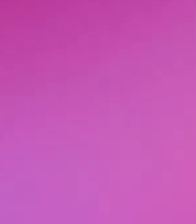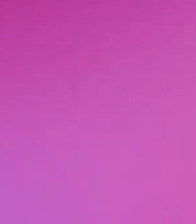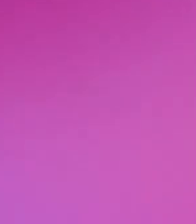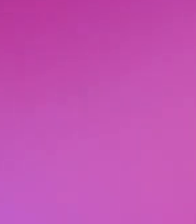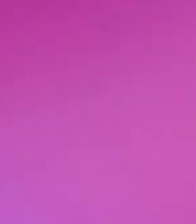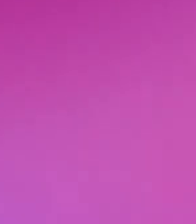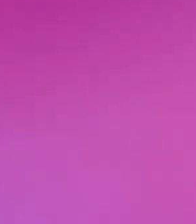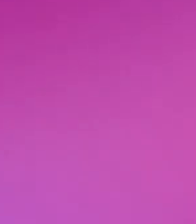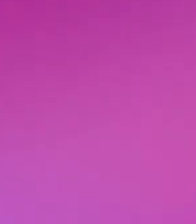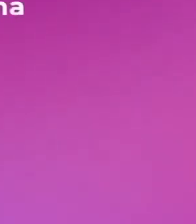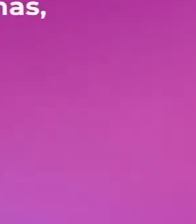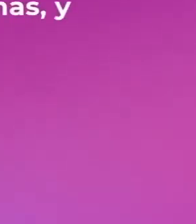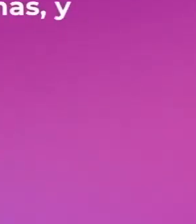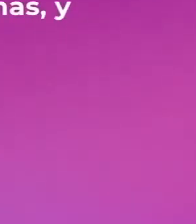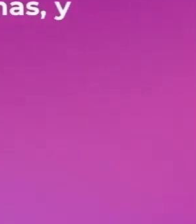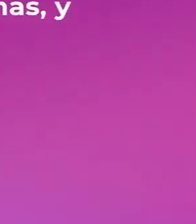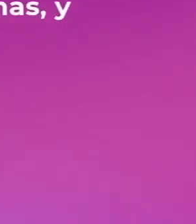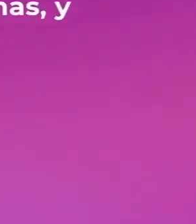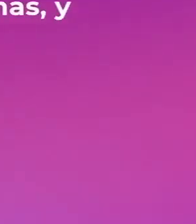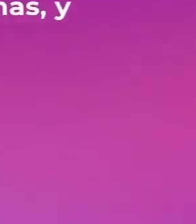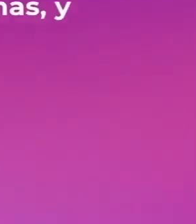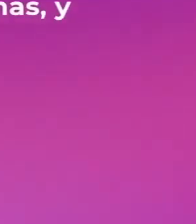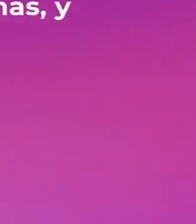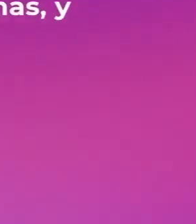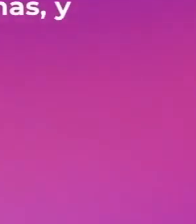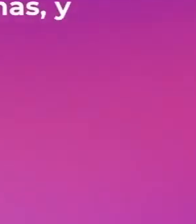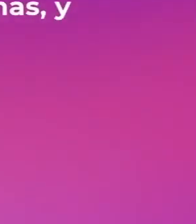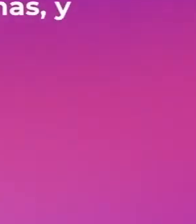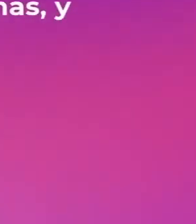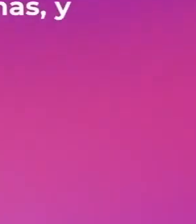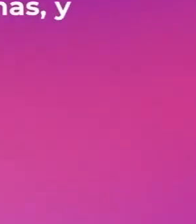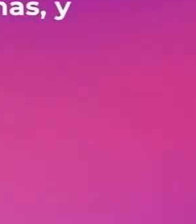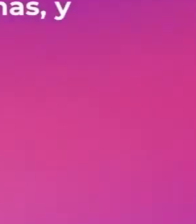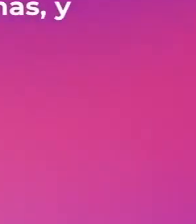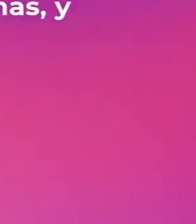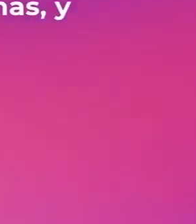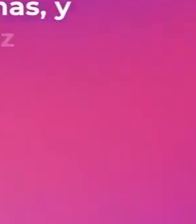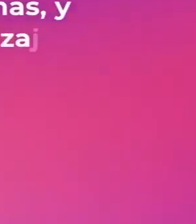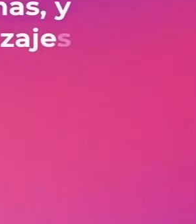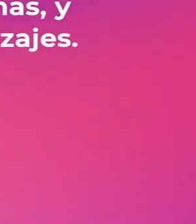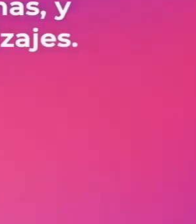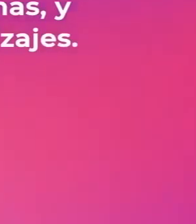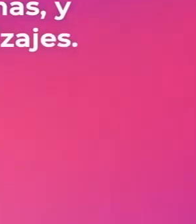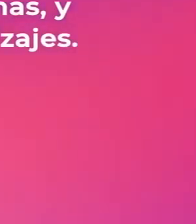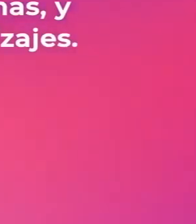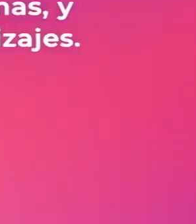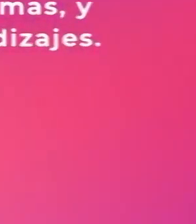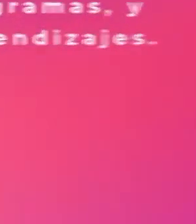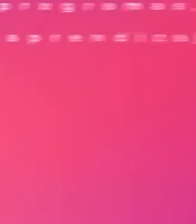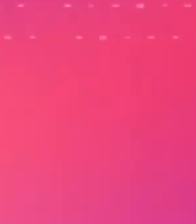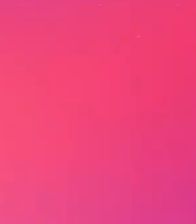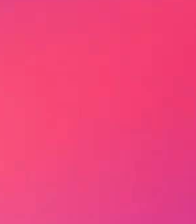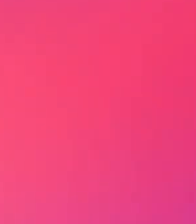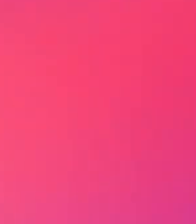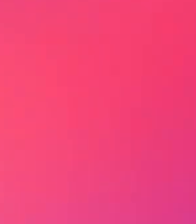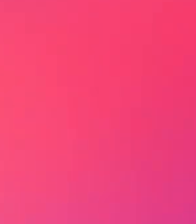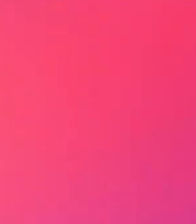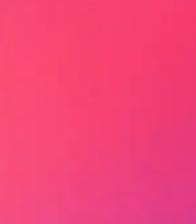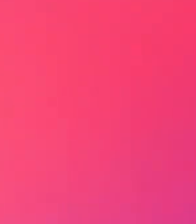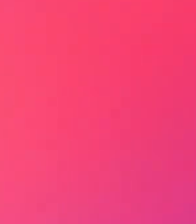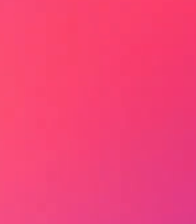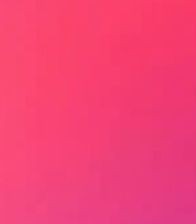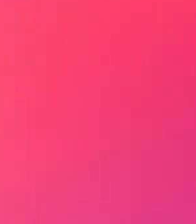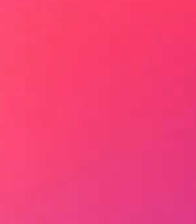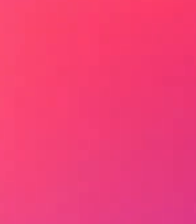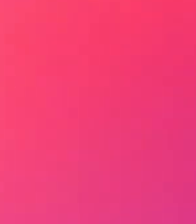aprendeencasa.cep.gov.mx, en donde podrás ver nuevamente los videos de los programas y además encontrarás actividades para fortalecer tus